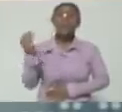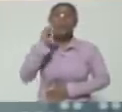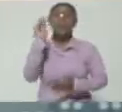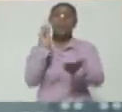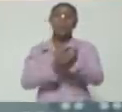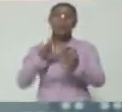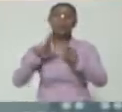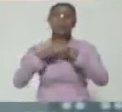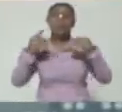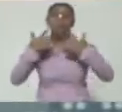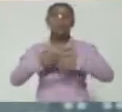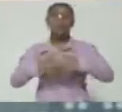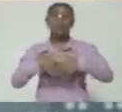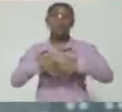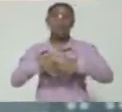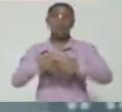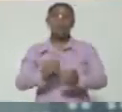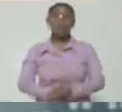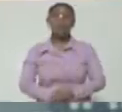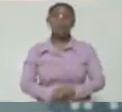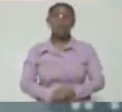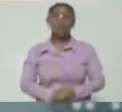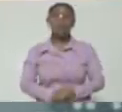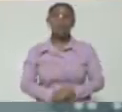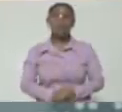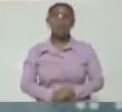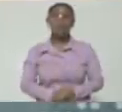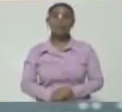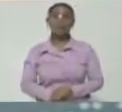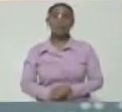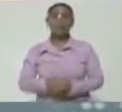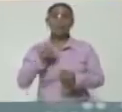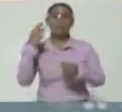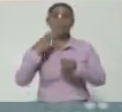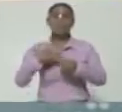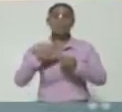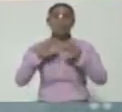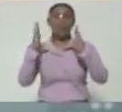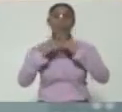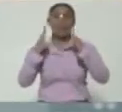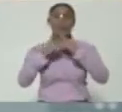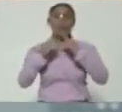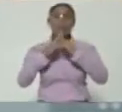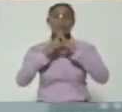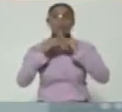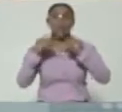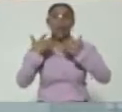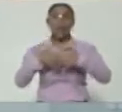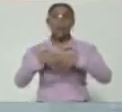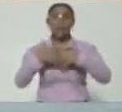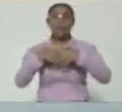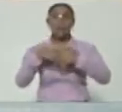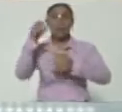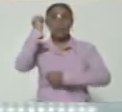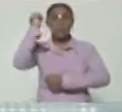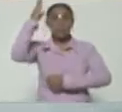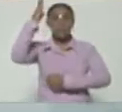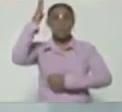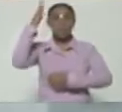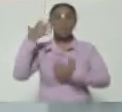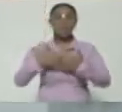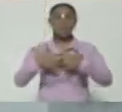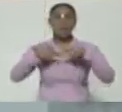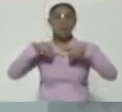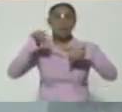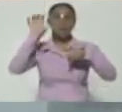la industria, esta fábrica, Petrocasa y todas sus fábricas y toda la capacidad industrial del